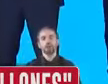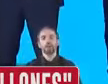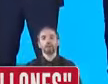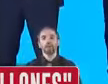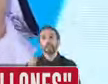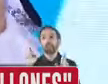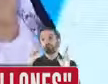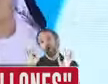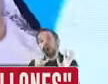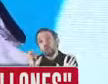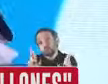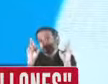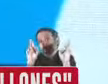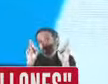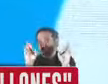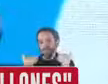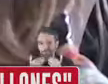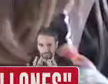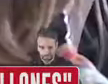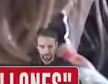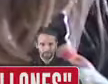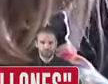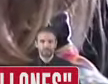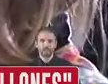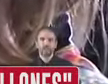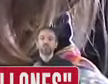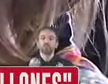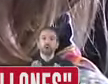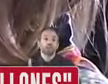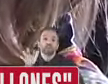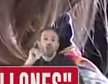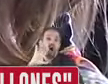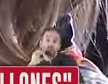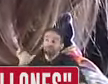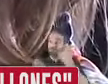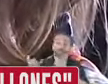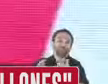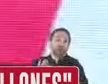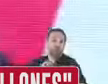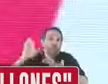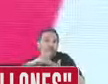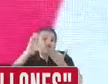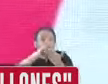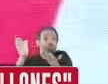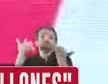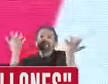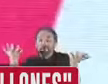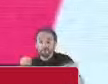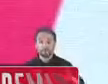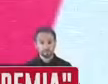los dedos claros porque todos los días te viene una cosa nueva una variante nueva pero bueno